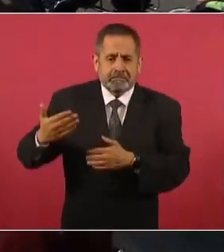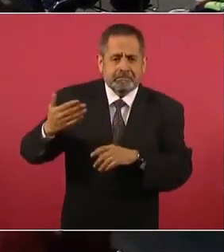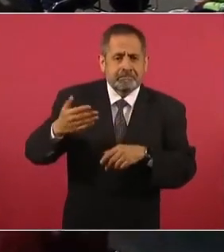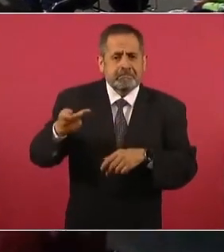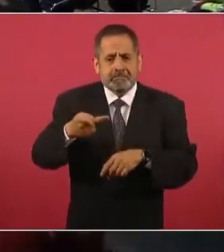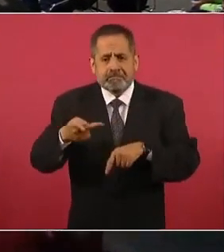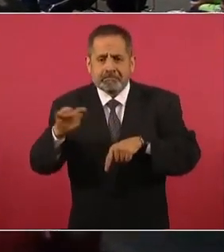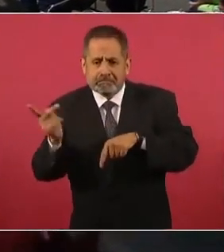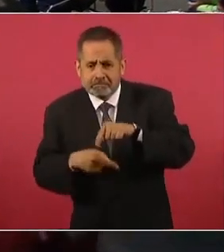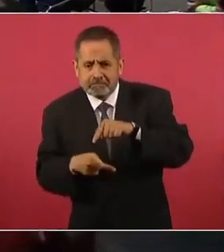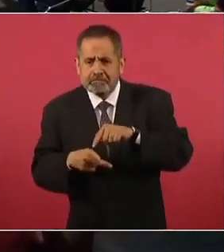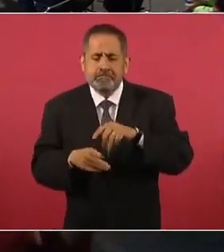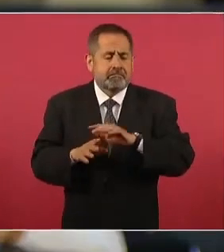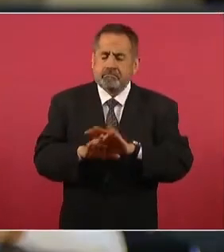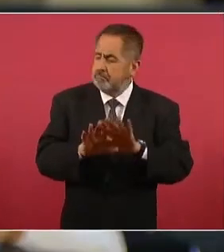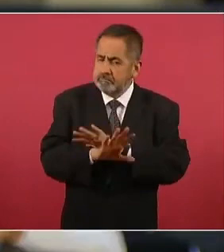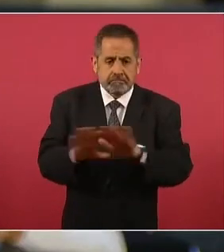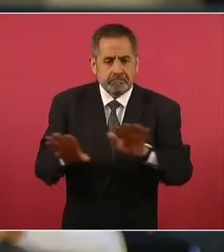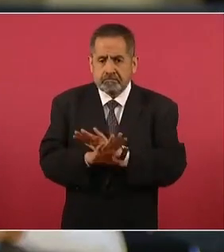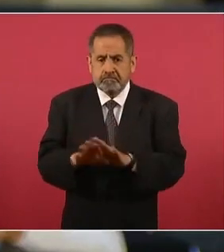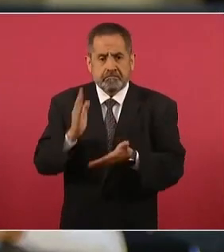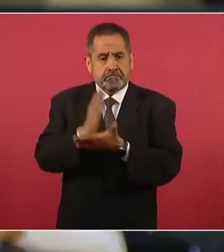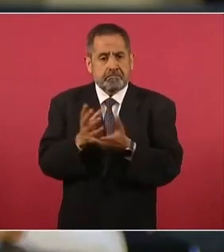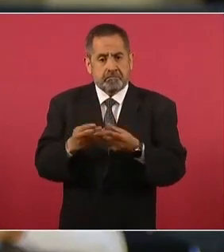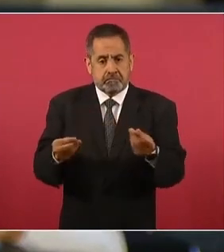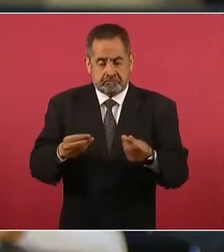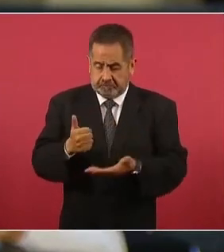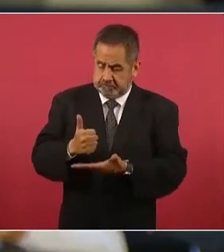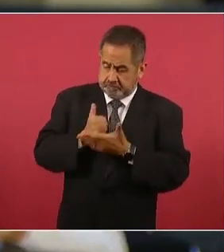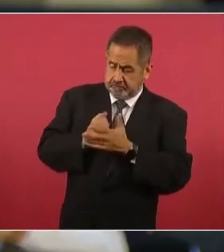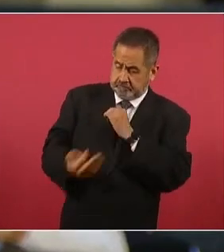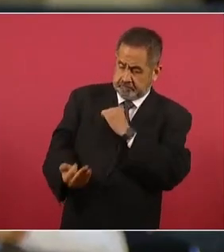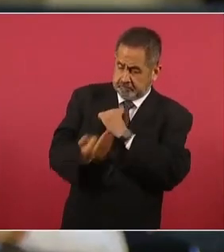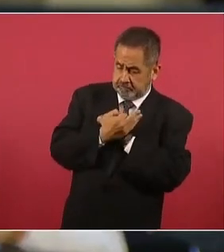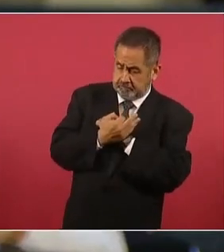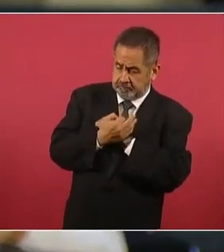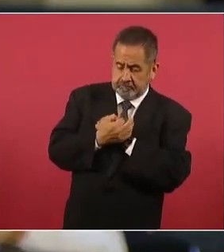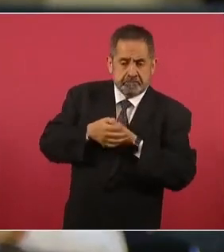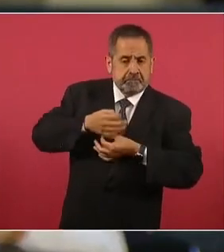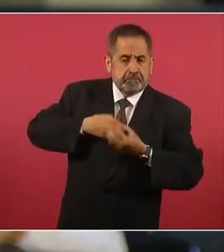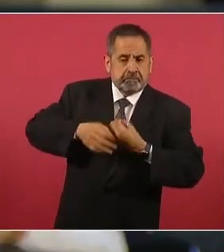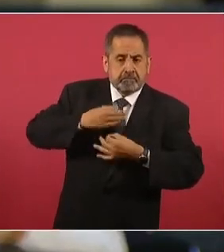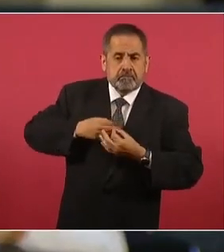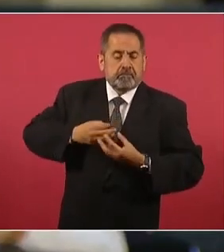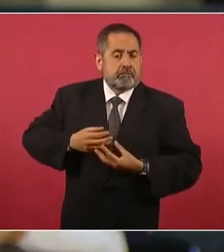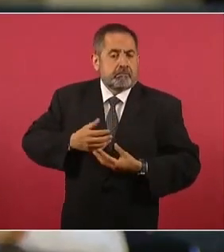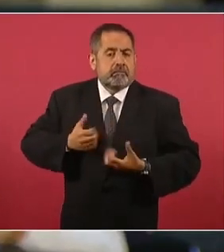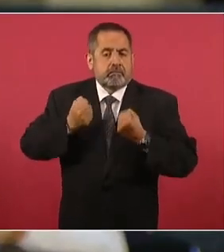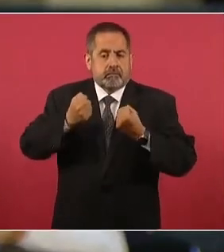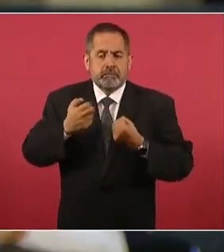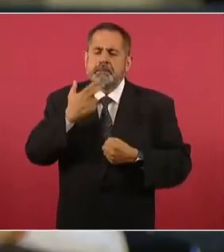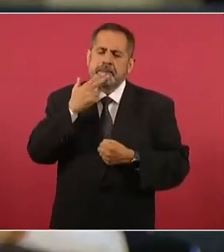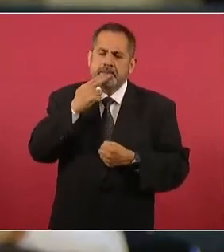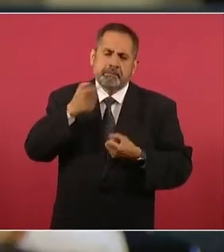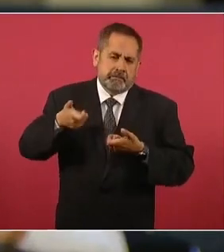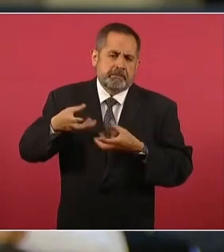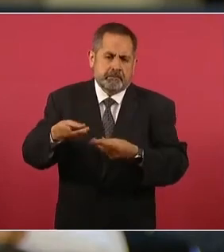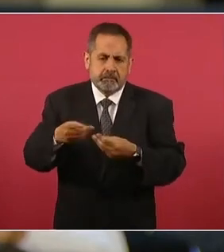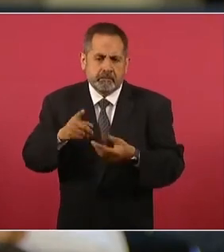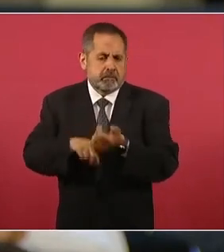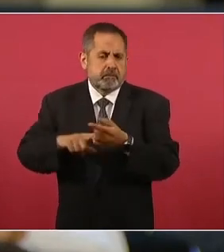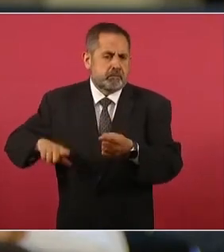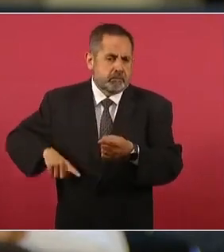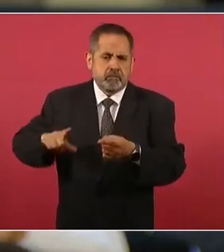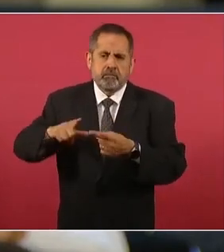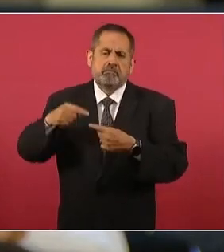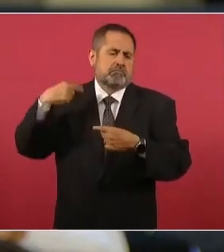o de extremidades o dedos. Y, por supuesto, eso ayudaría mucho a las finanzas públicas, no solamente de su gobierno, sino de